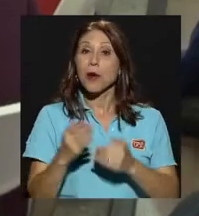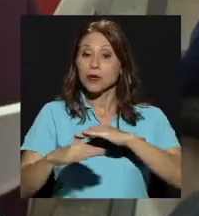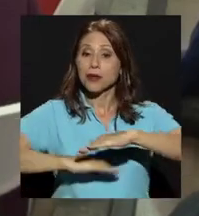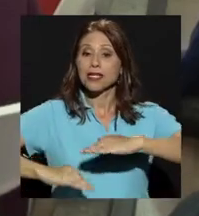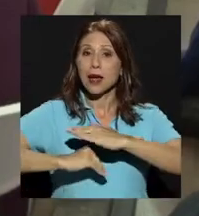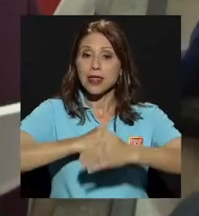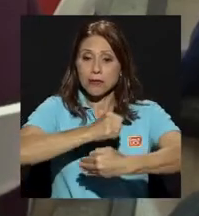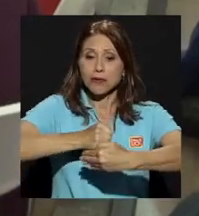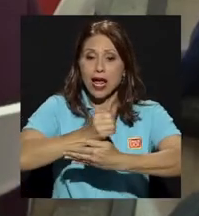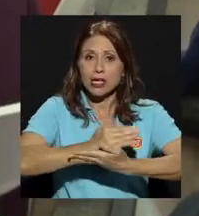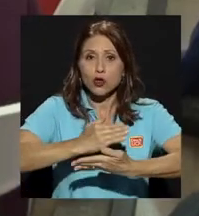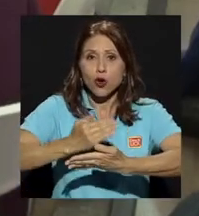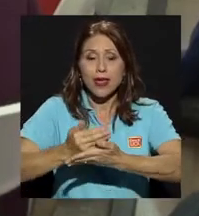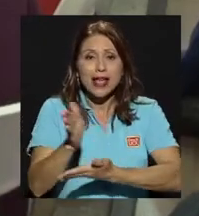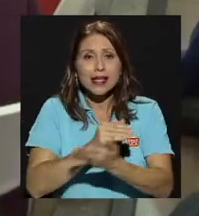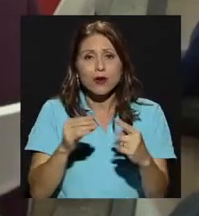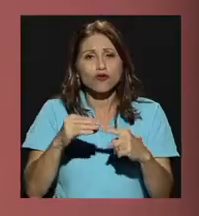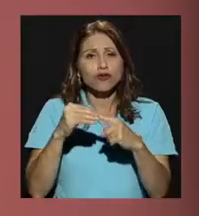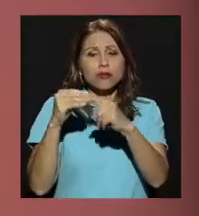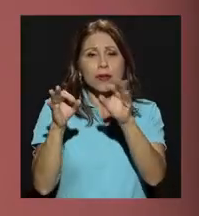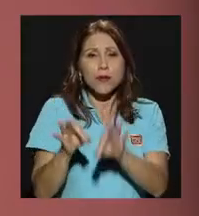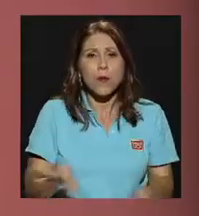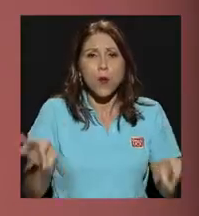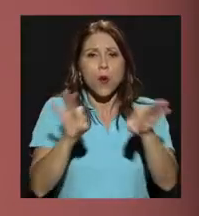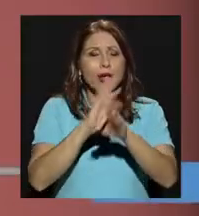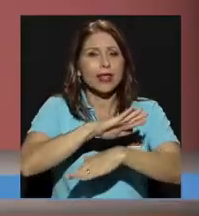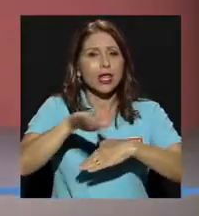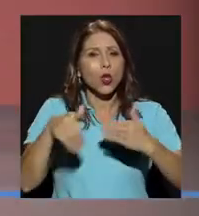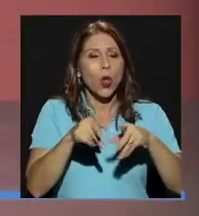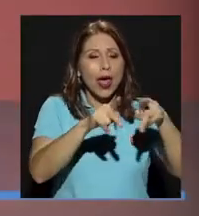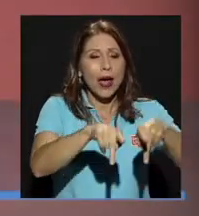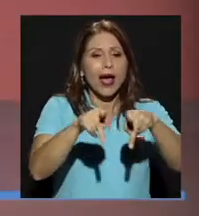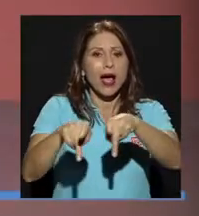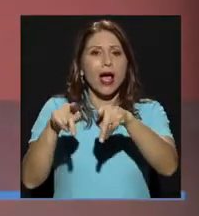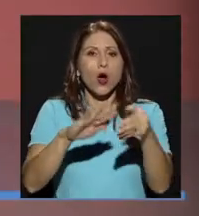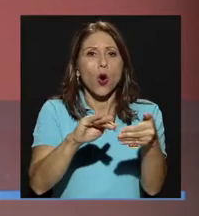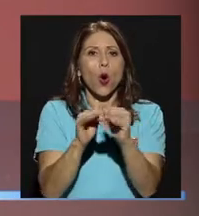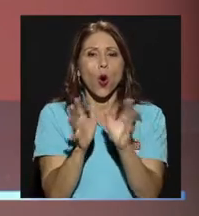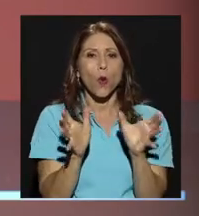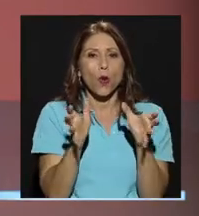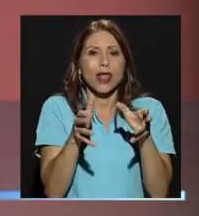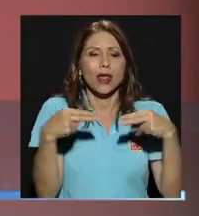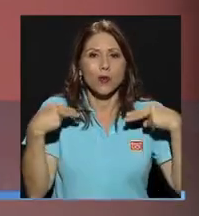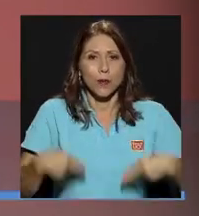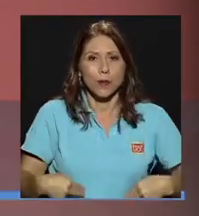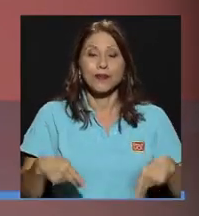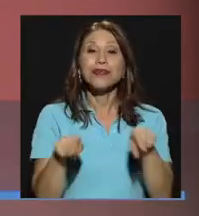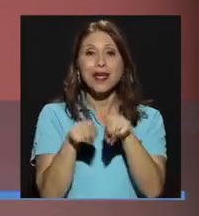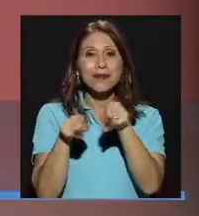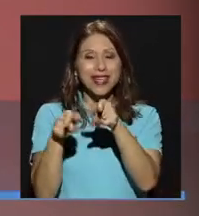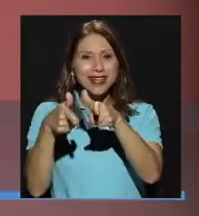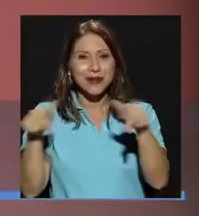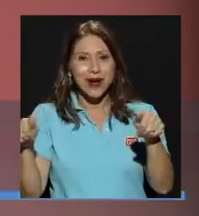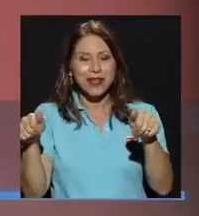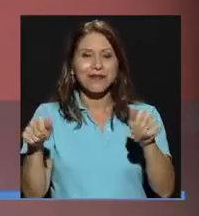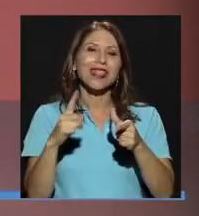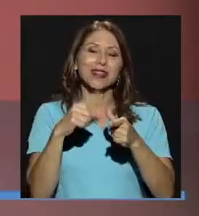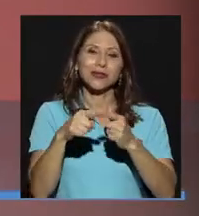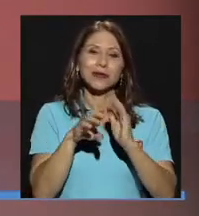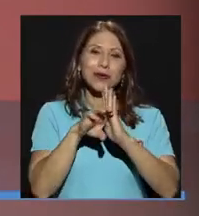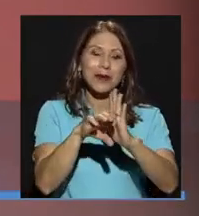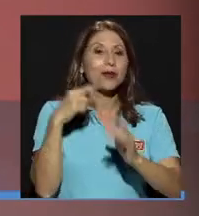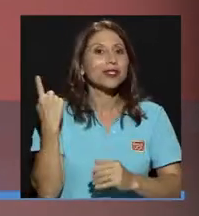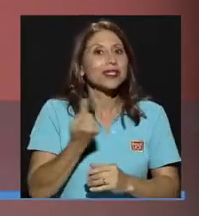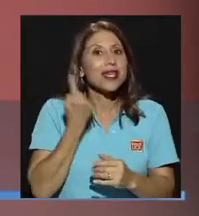la gastronomía es un componente esencial de toda comunidad humana y el lenguaje también. Entonces, por